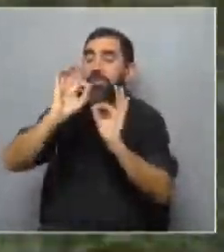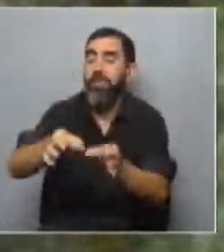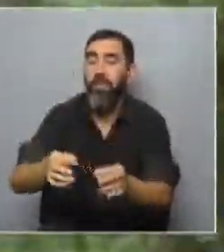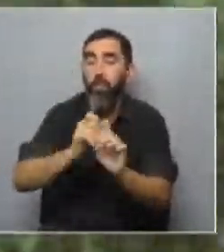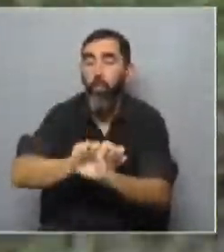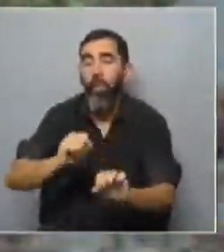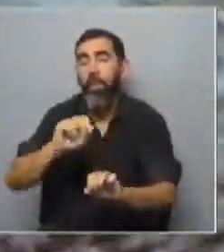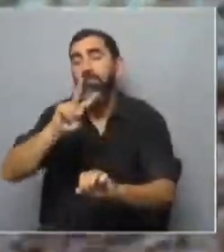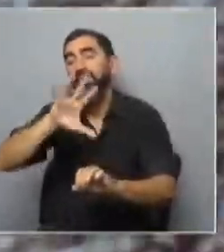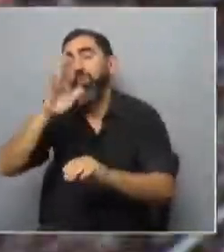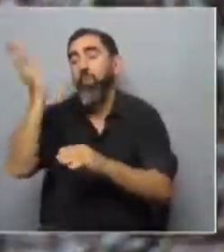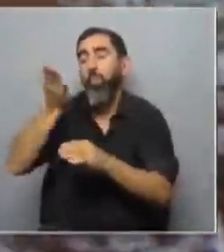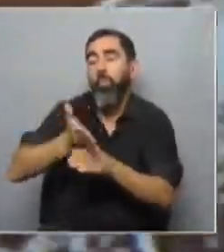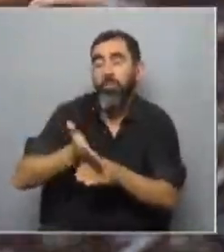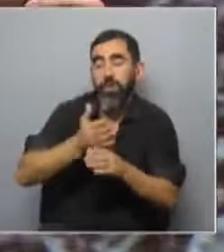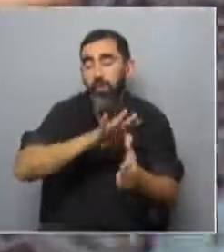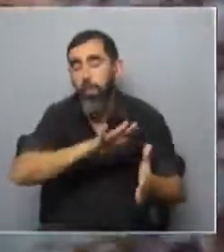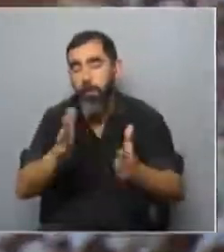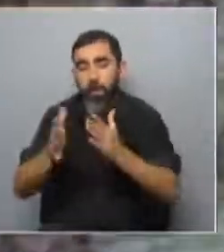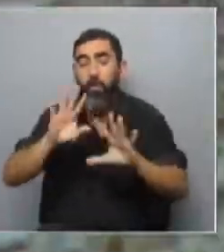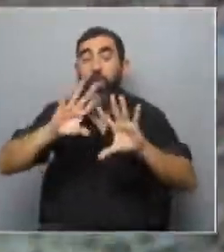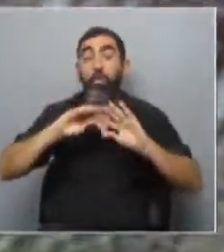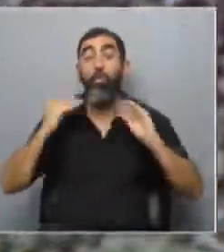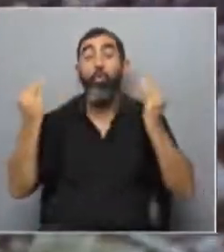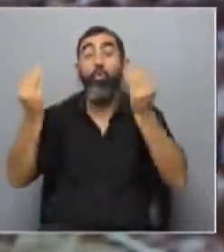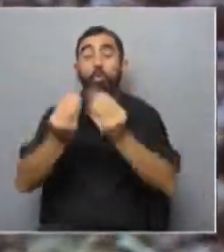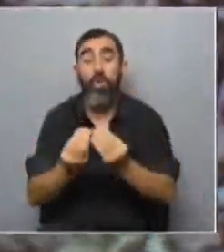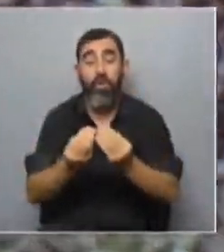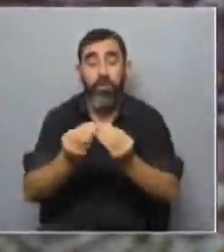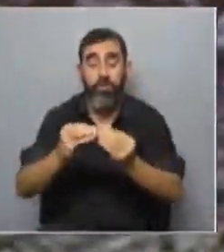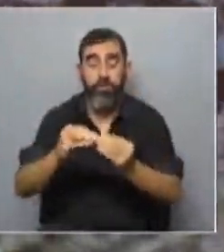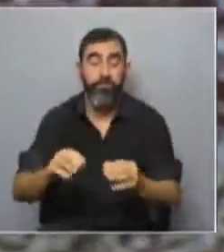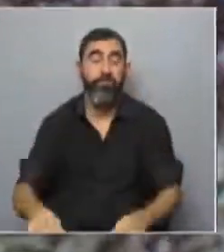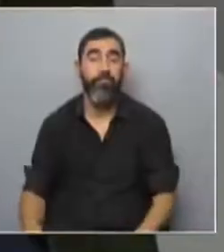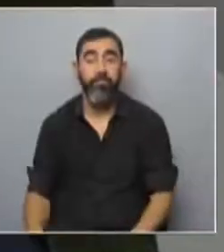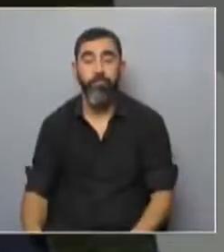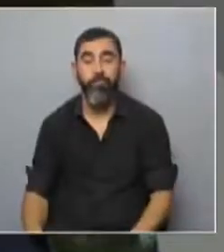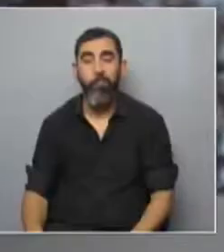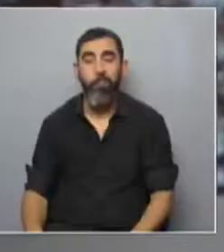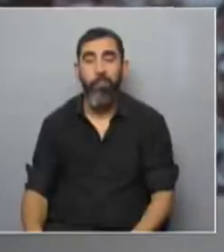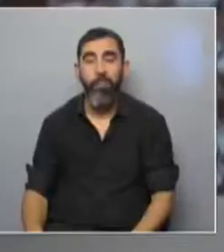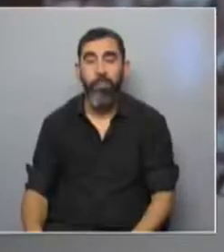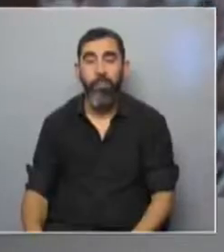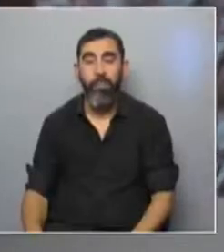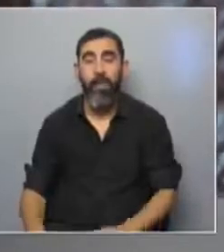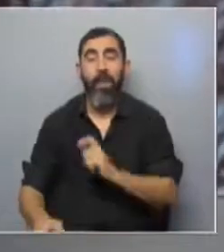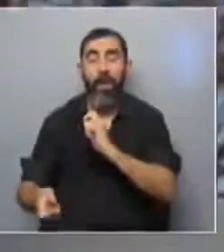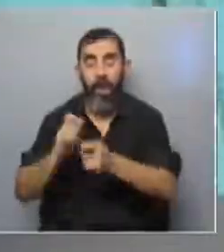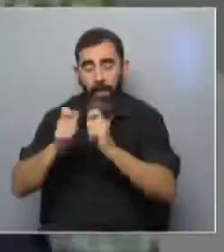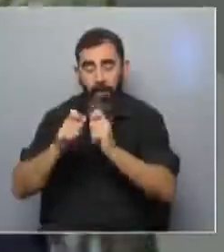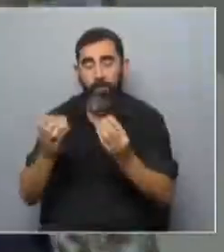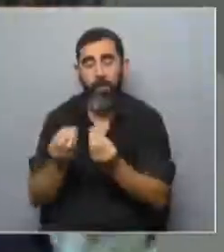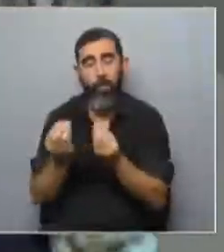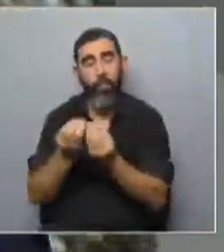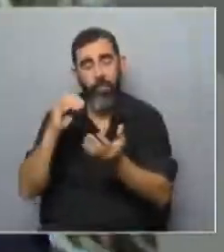un cuarto de lo que es la cantidad de fósiles en el sitio. Nos vas a entrevistar muchas veces. No lo